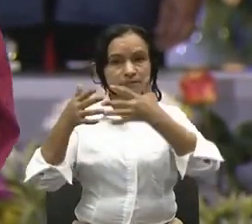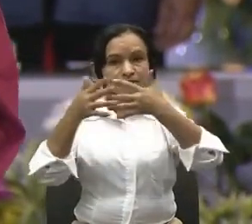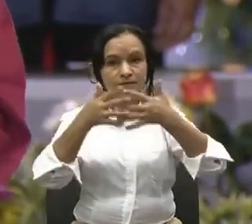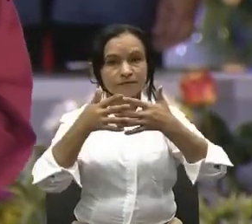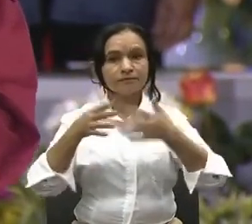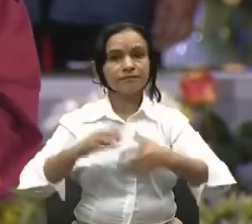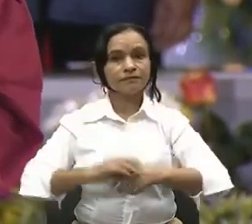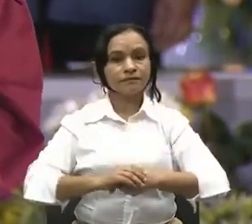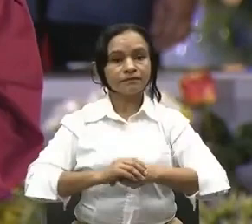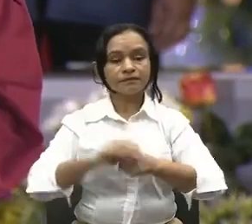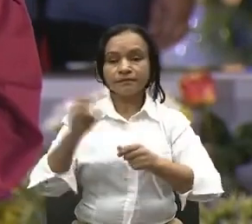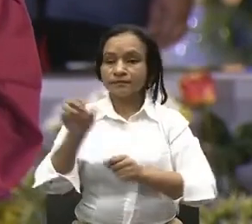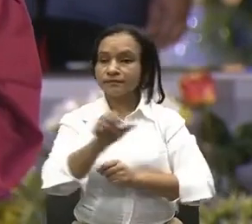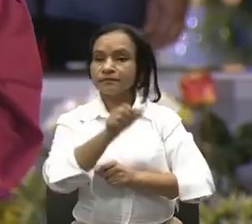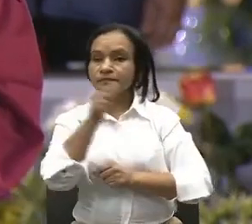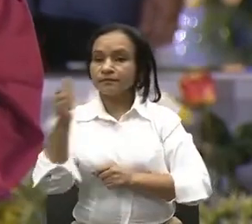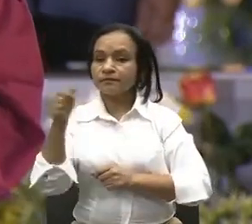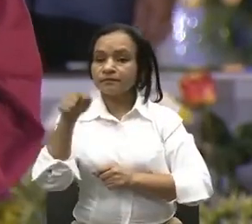Mientras por otro lado